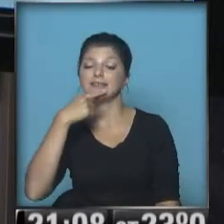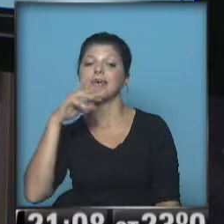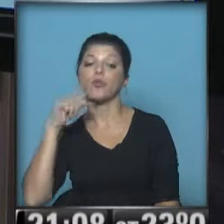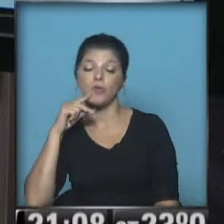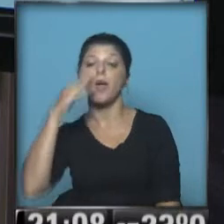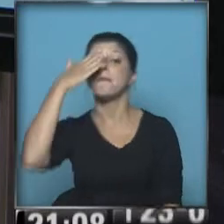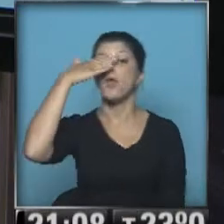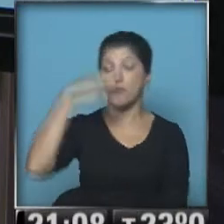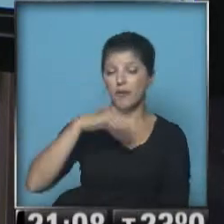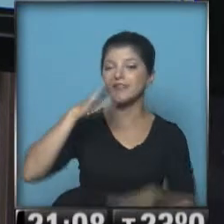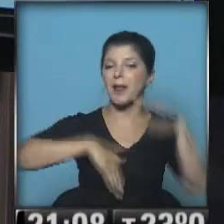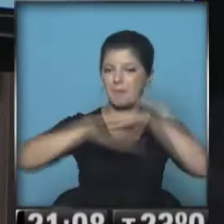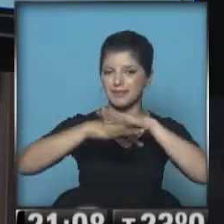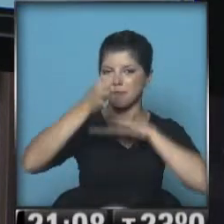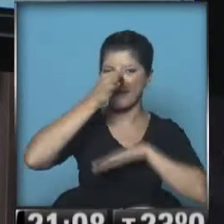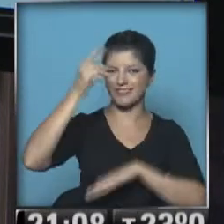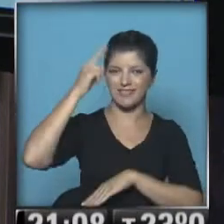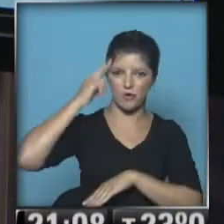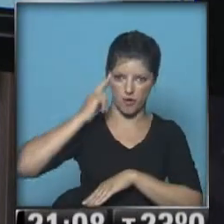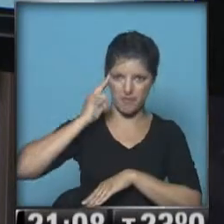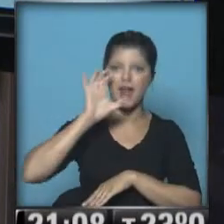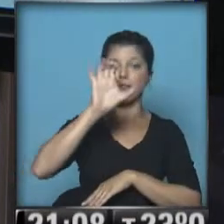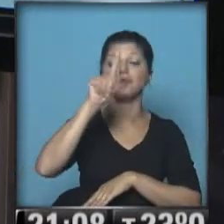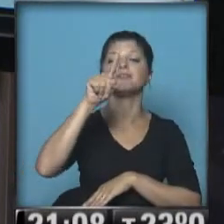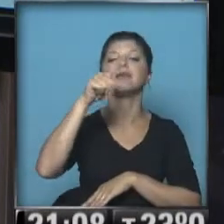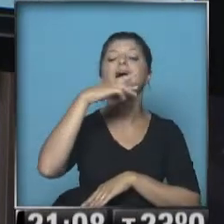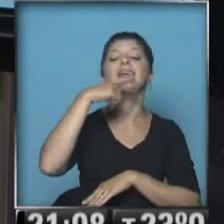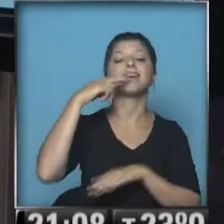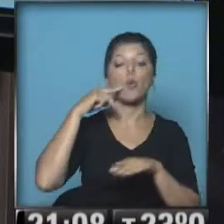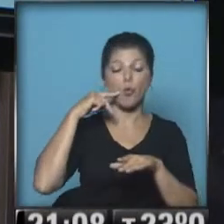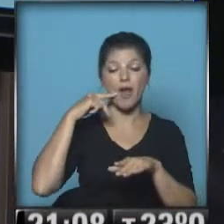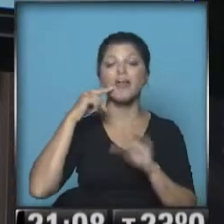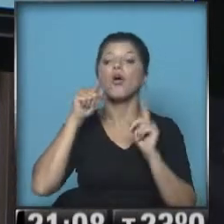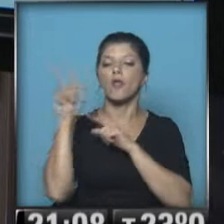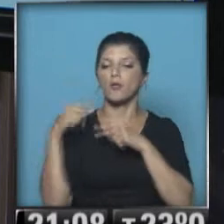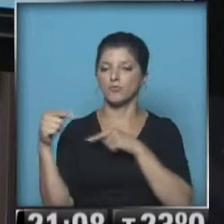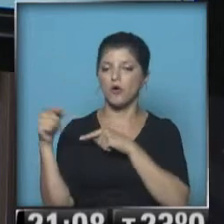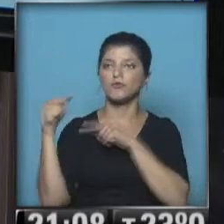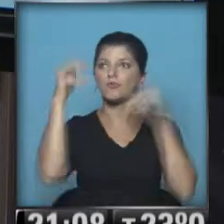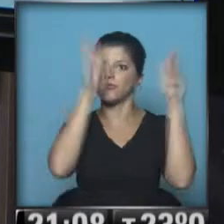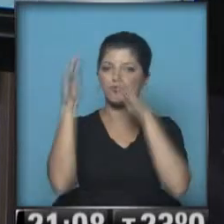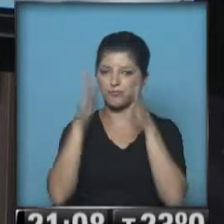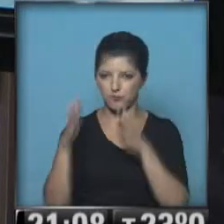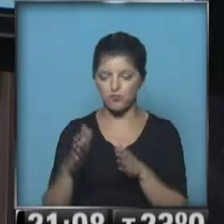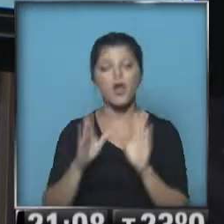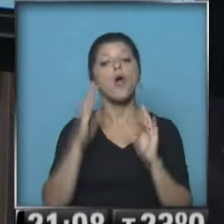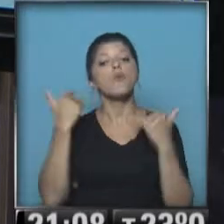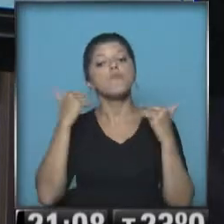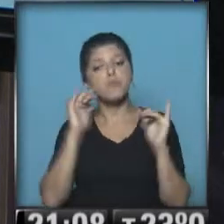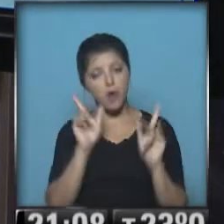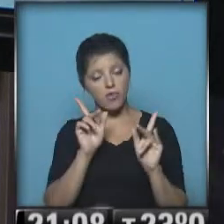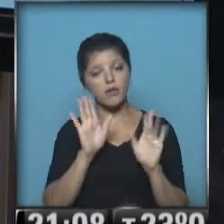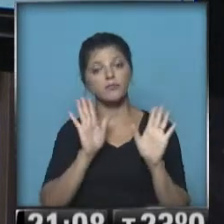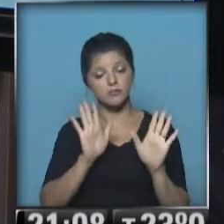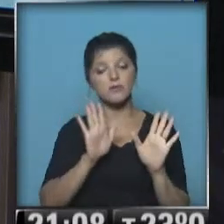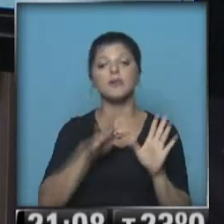alcanzarán hasta los 29 grados en la provincia de San Juan con vientos intensos que soplarán ya del sector norte en la región. No hay que descartar hacia el